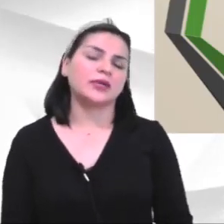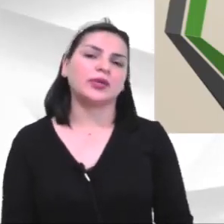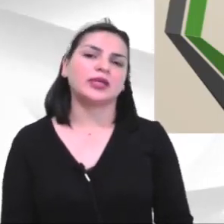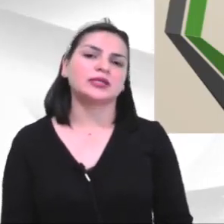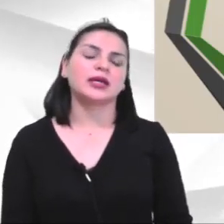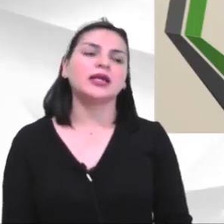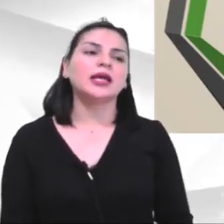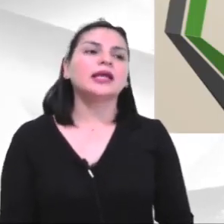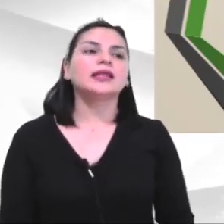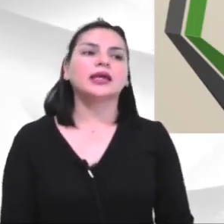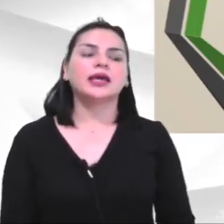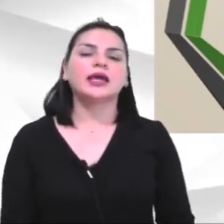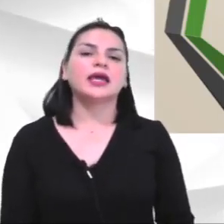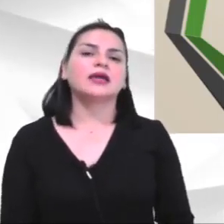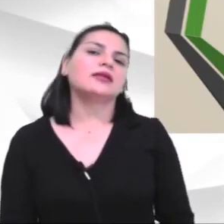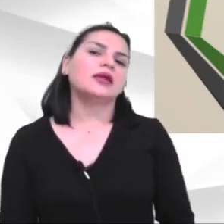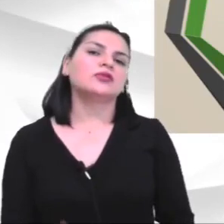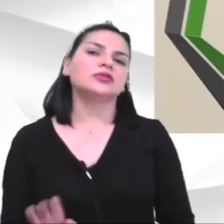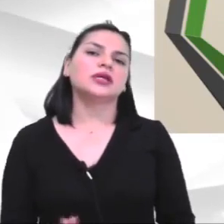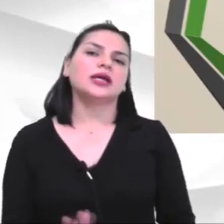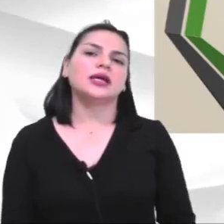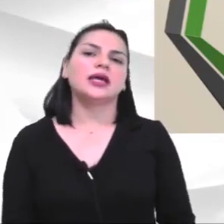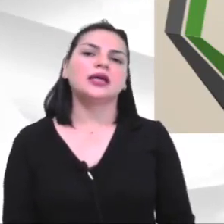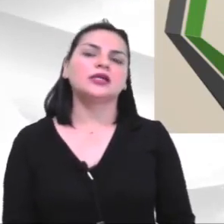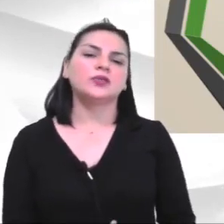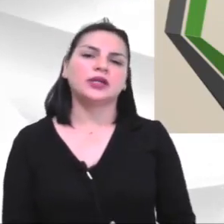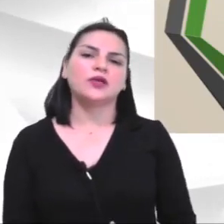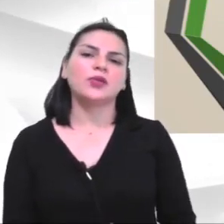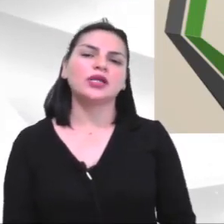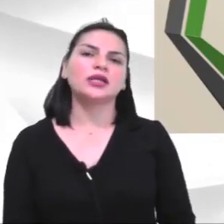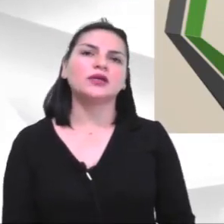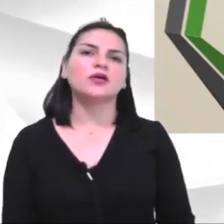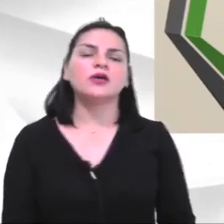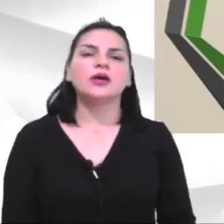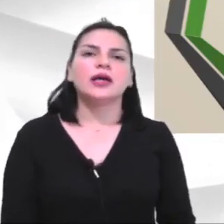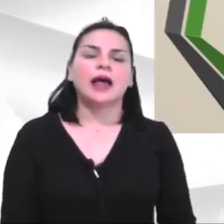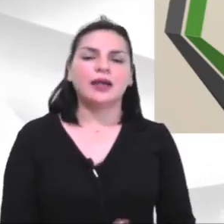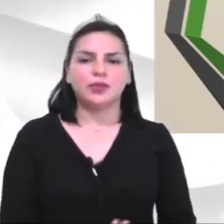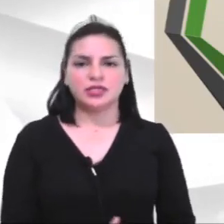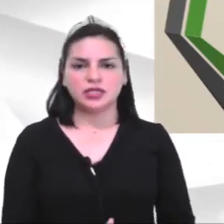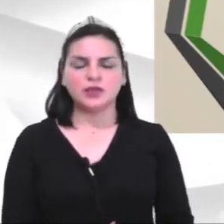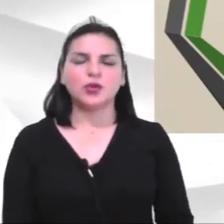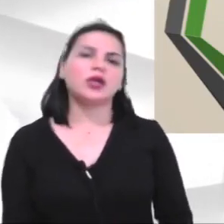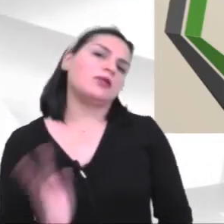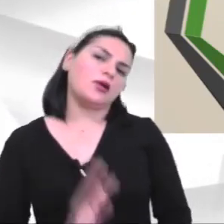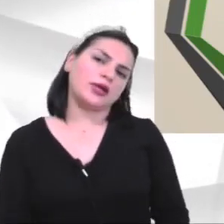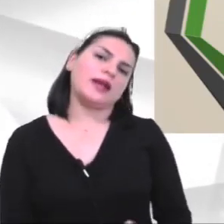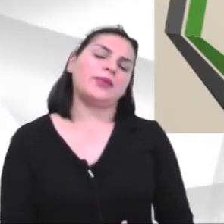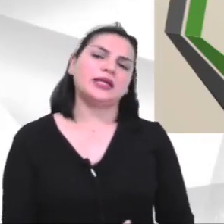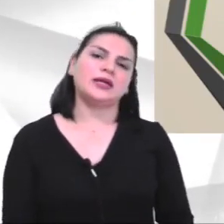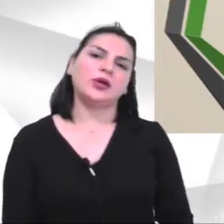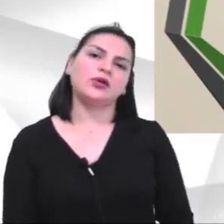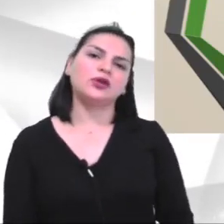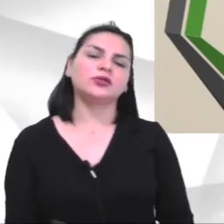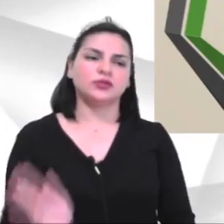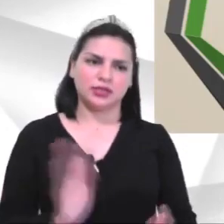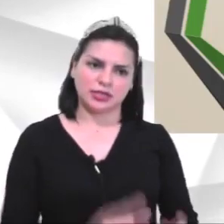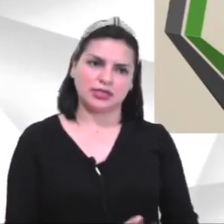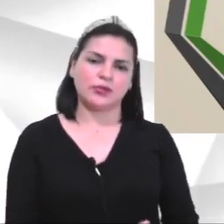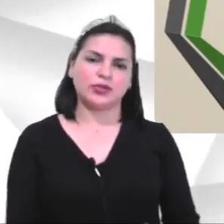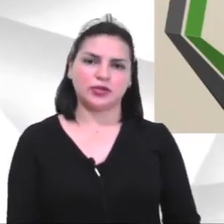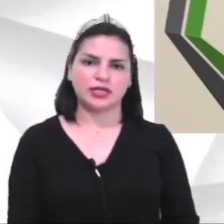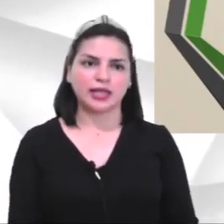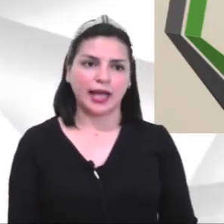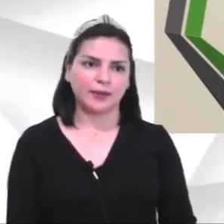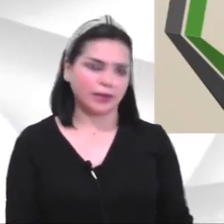Entonces, ahí puede ser de que le guste X partido político al principio y luego ya le parezca mejor otro, entonces